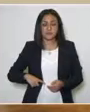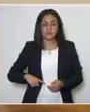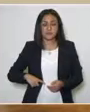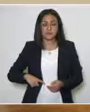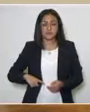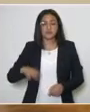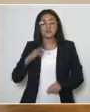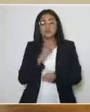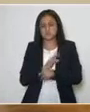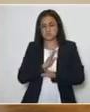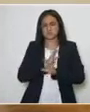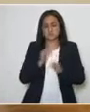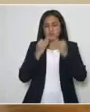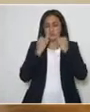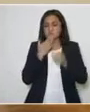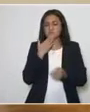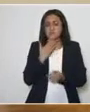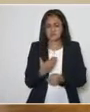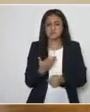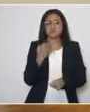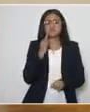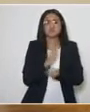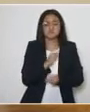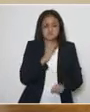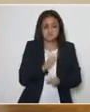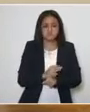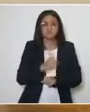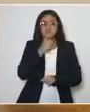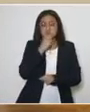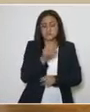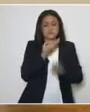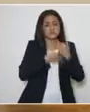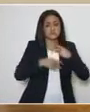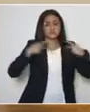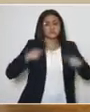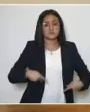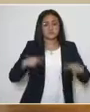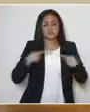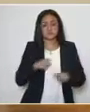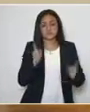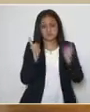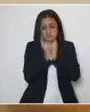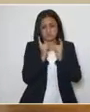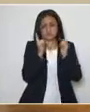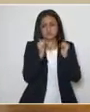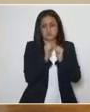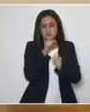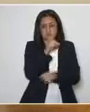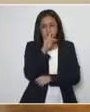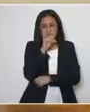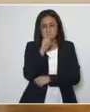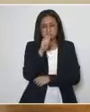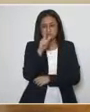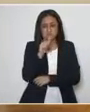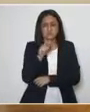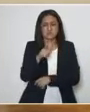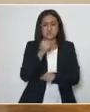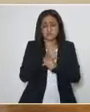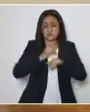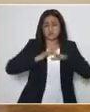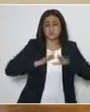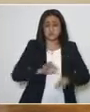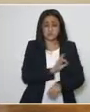y van a dar la cara. Van a estar hablando con la gente de Piaxtla para poder